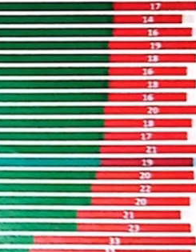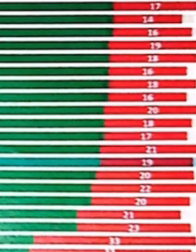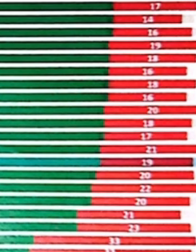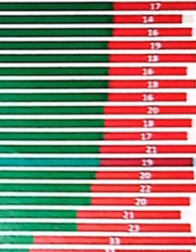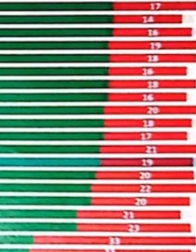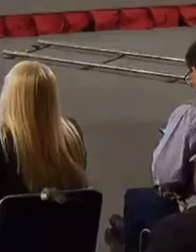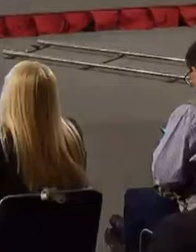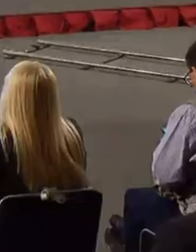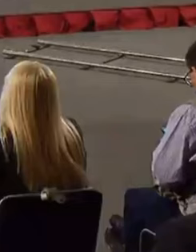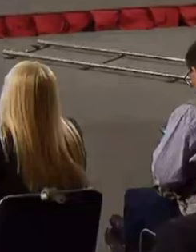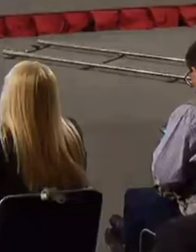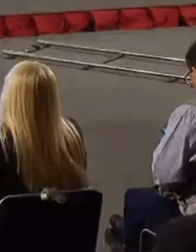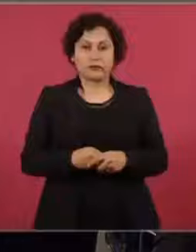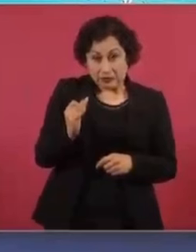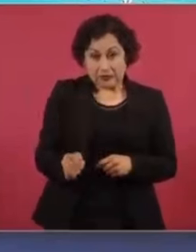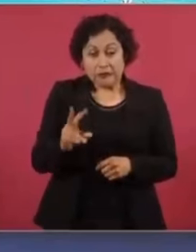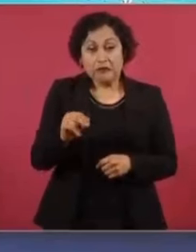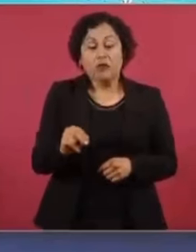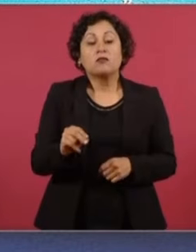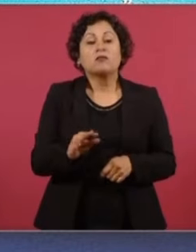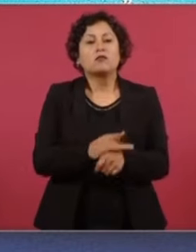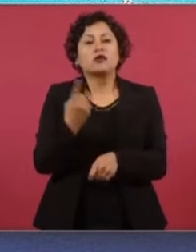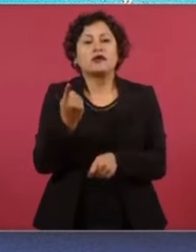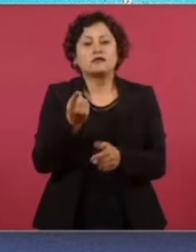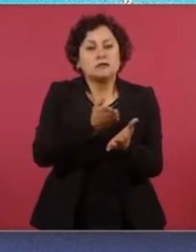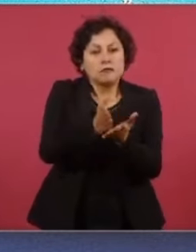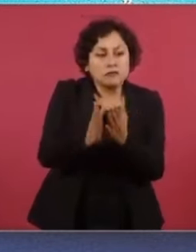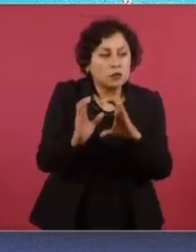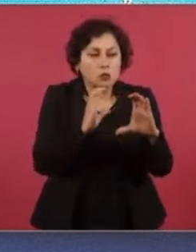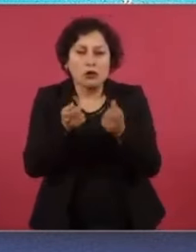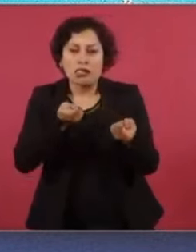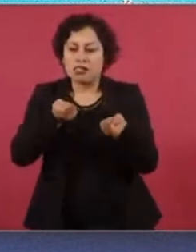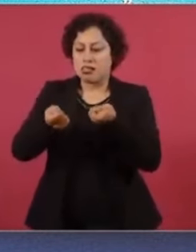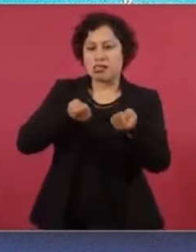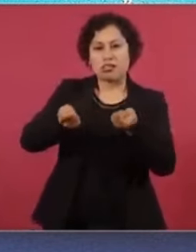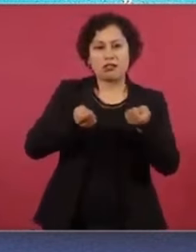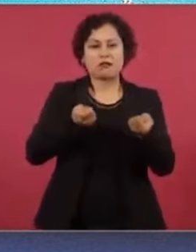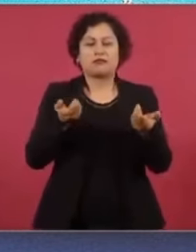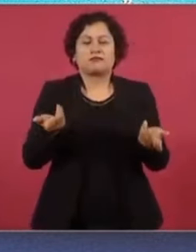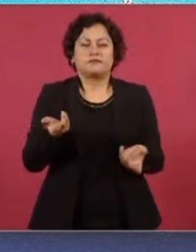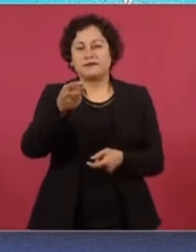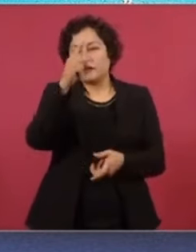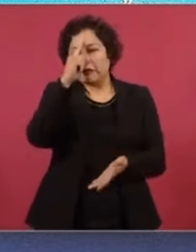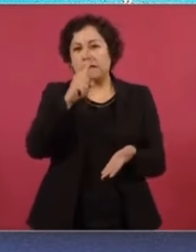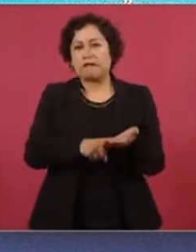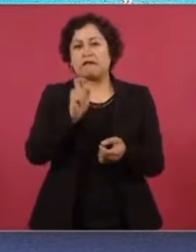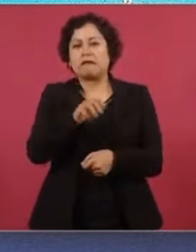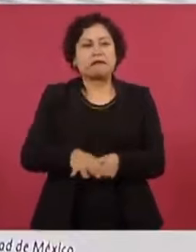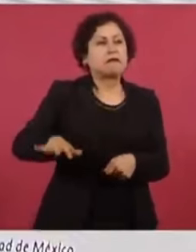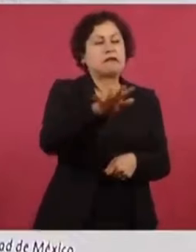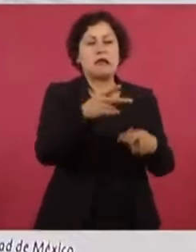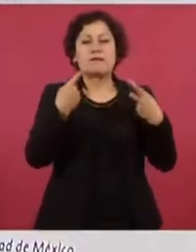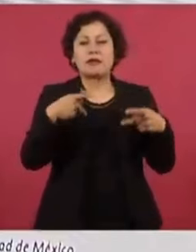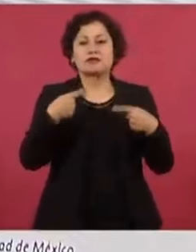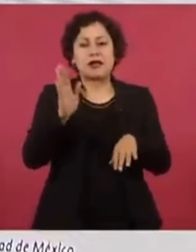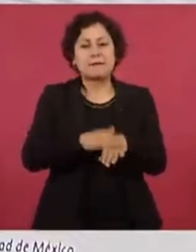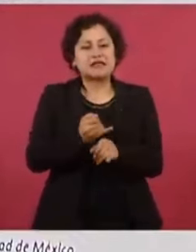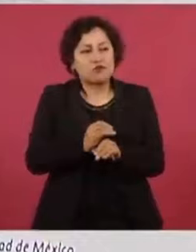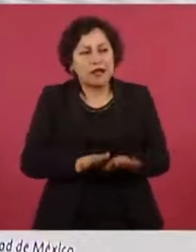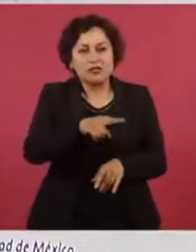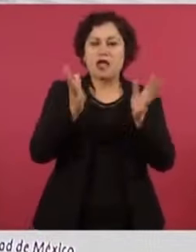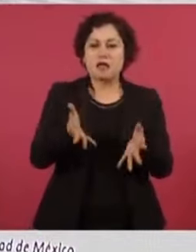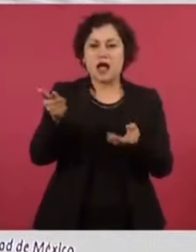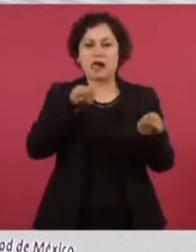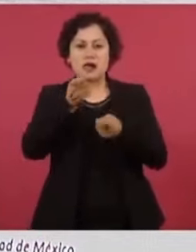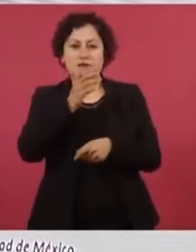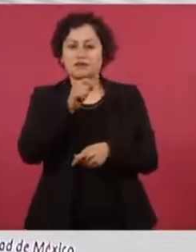59. Pero esto es manipulación. Y nada de que la clase media está más informada y no se deja manipular. Mentira. Eso es